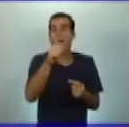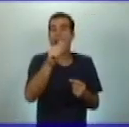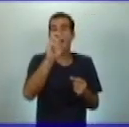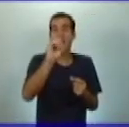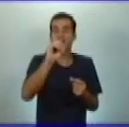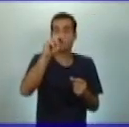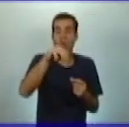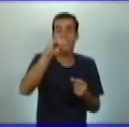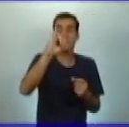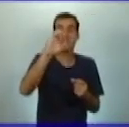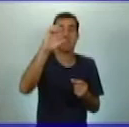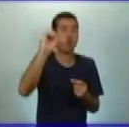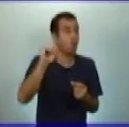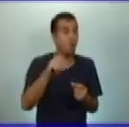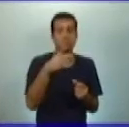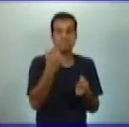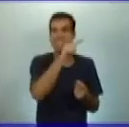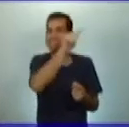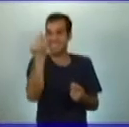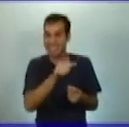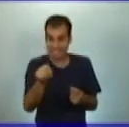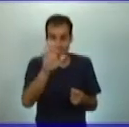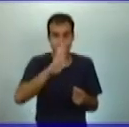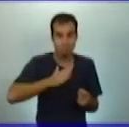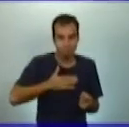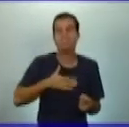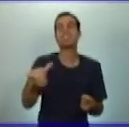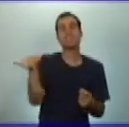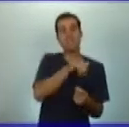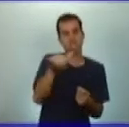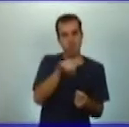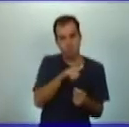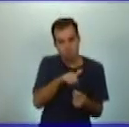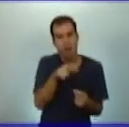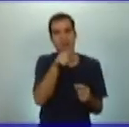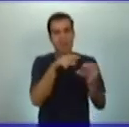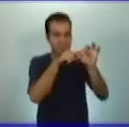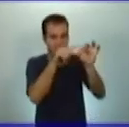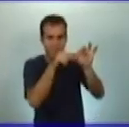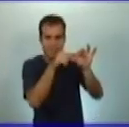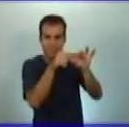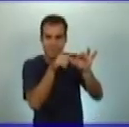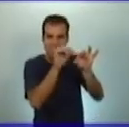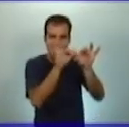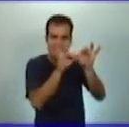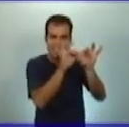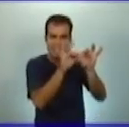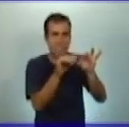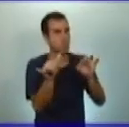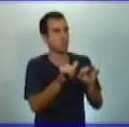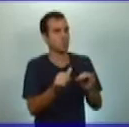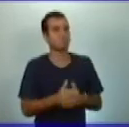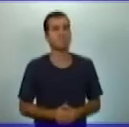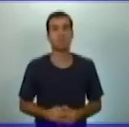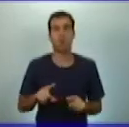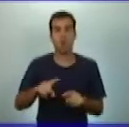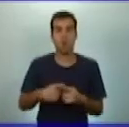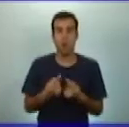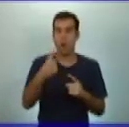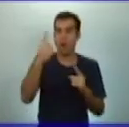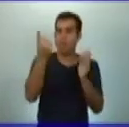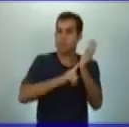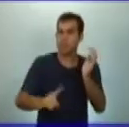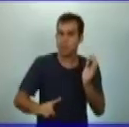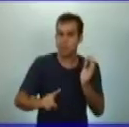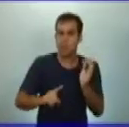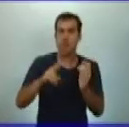por concepto coincide con el número de protones que hay en el núcleo de un átomo. ¿Y la carga nuclear cuál será para este elemento químico, para los